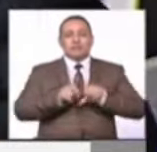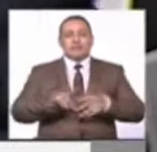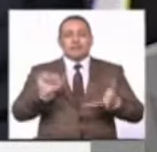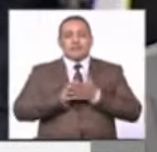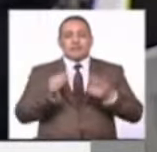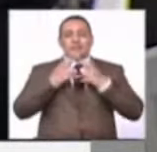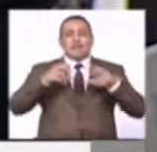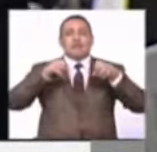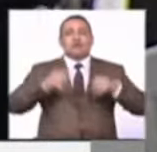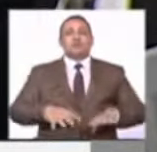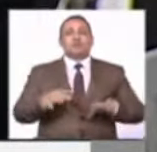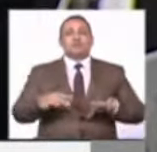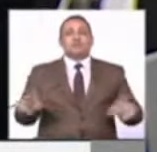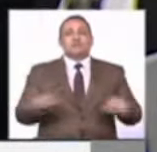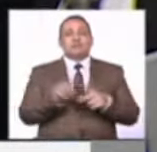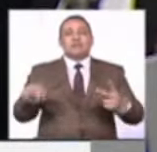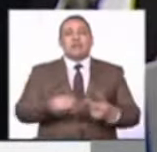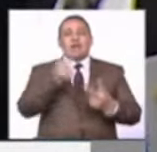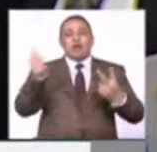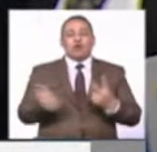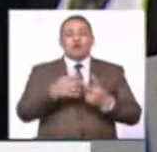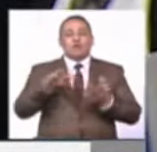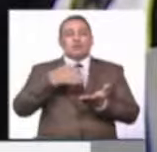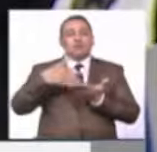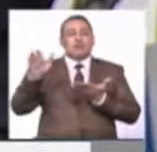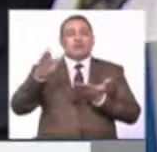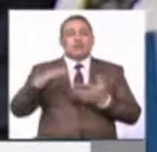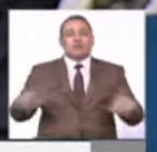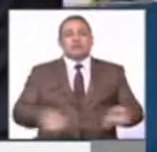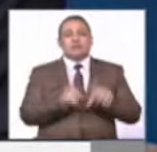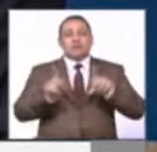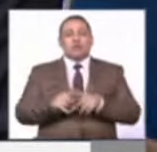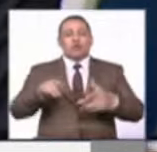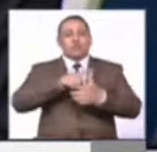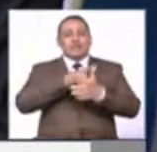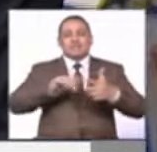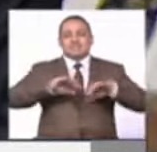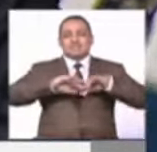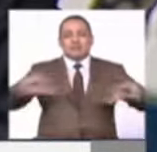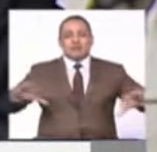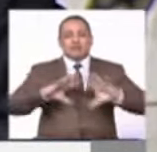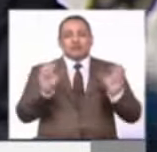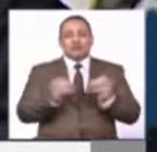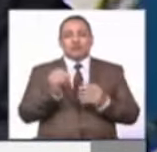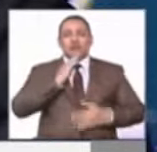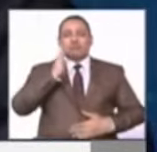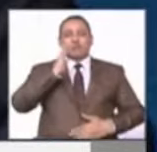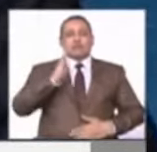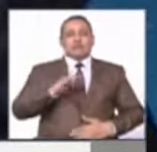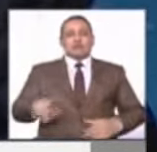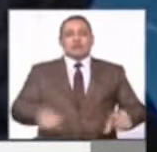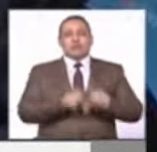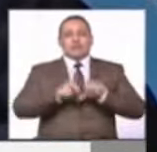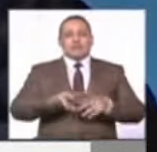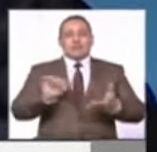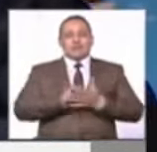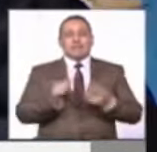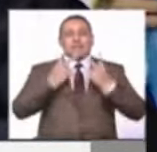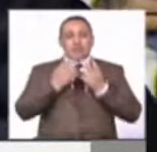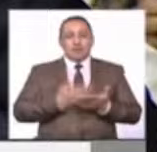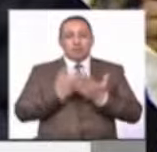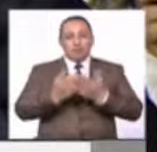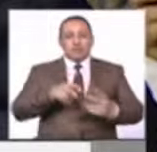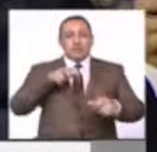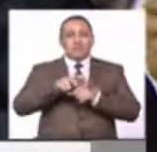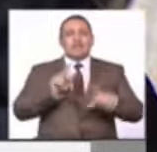renuncia y la otra es la destitución como una separación impuesta por un órgano que detecta